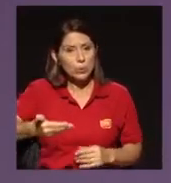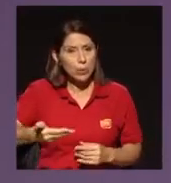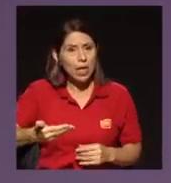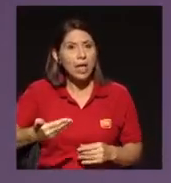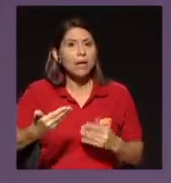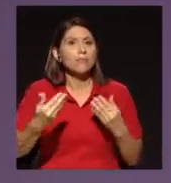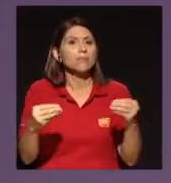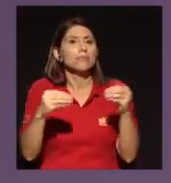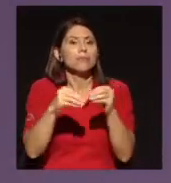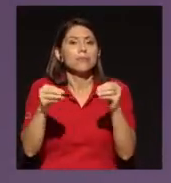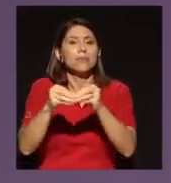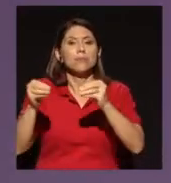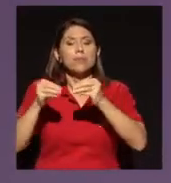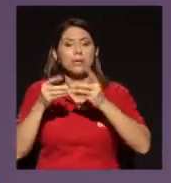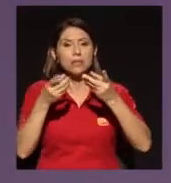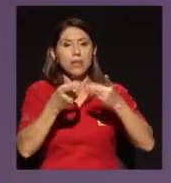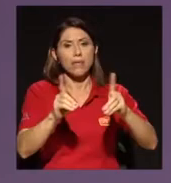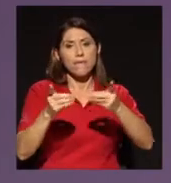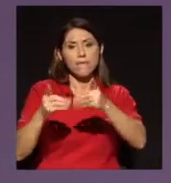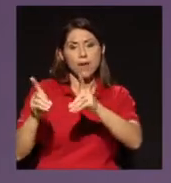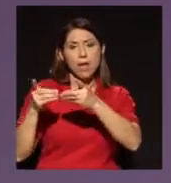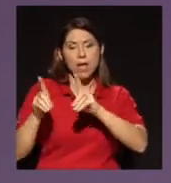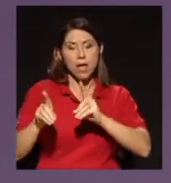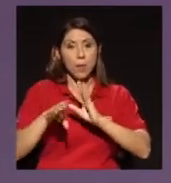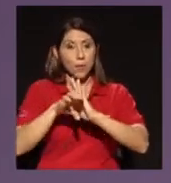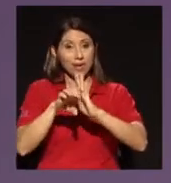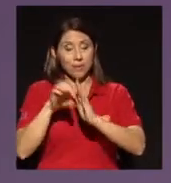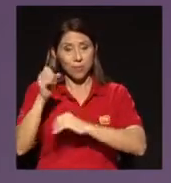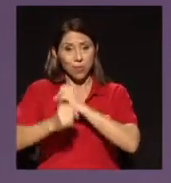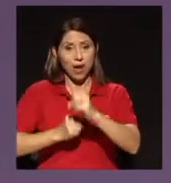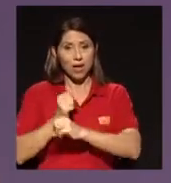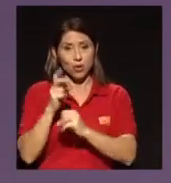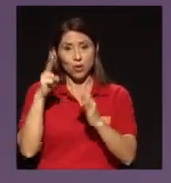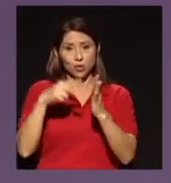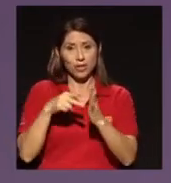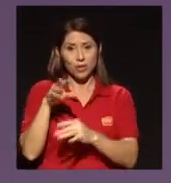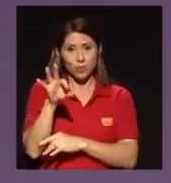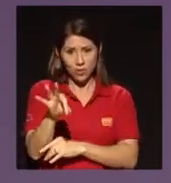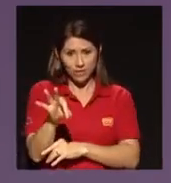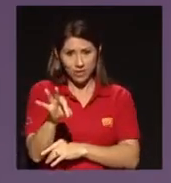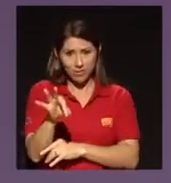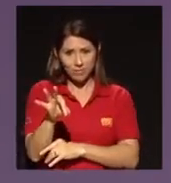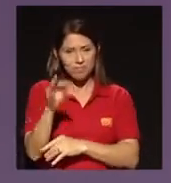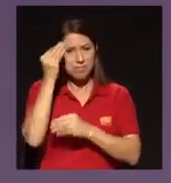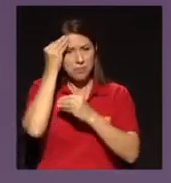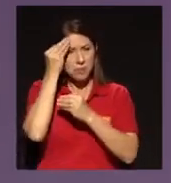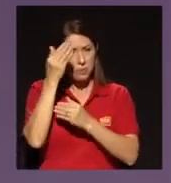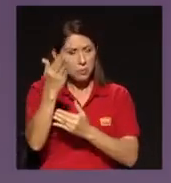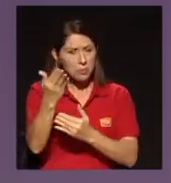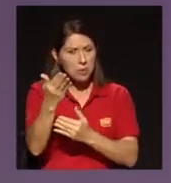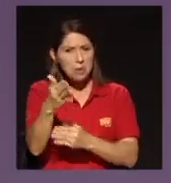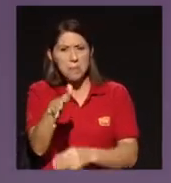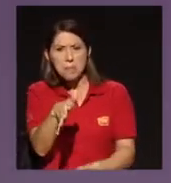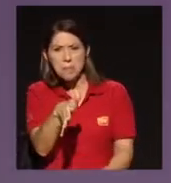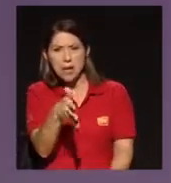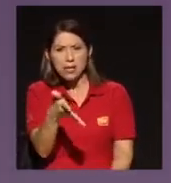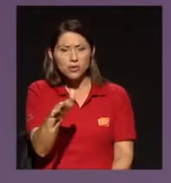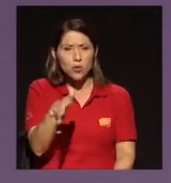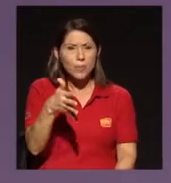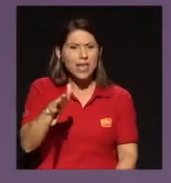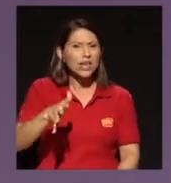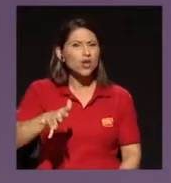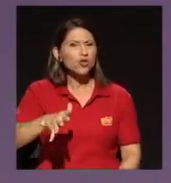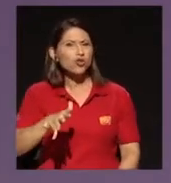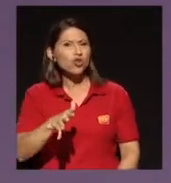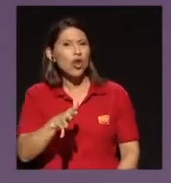los divorcios. Por ejemplo, para el año 2009 es uno de los años en que se reporta más o menos la cantidad